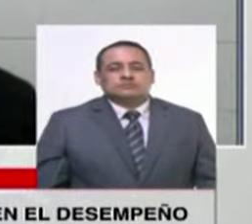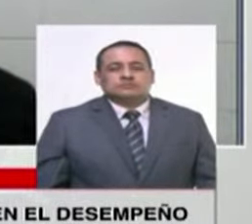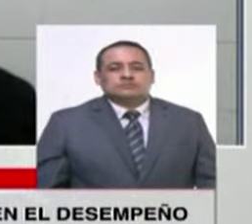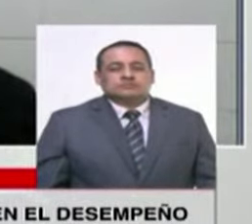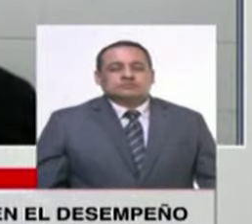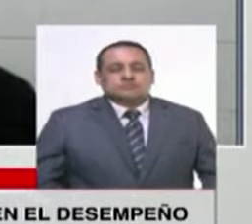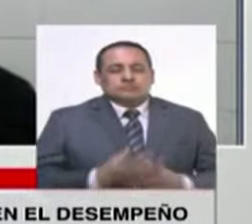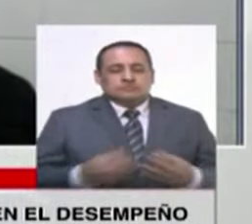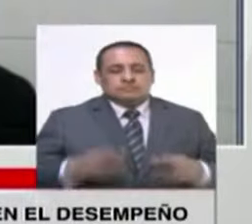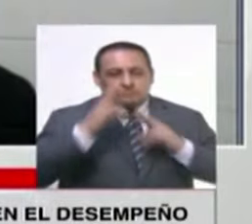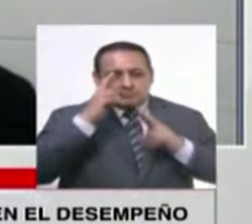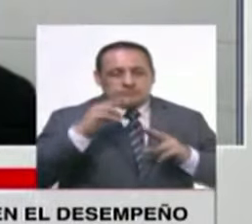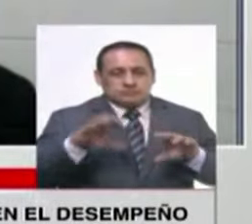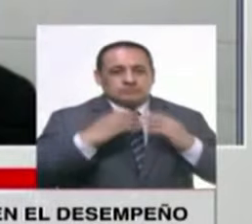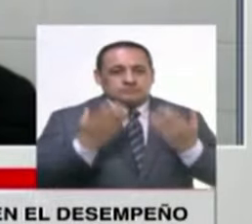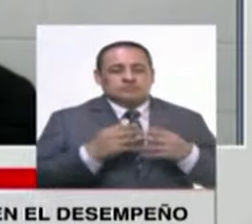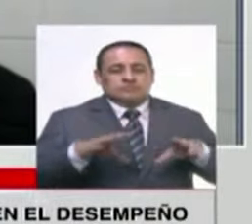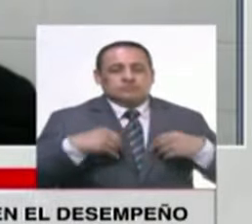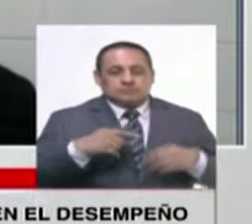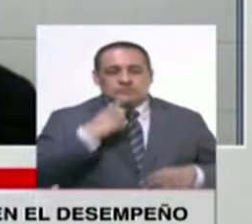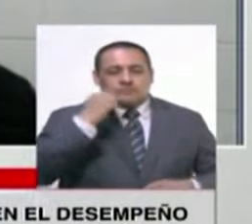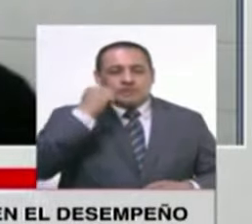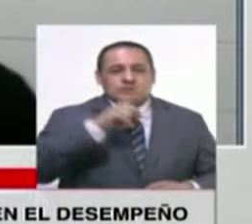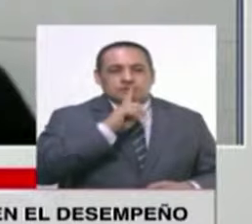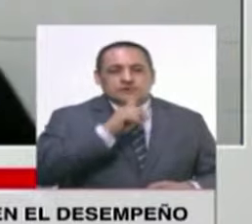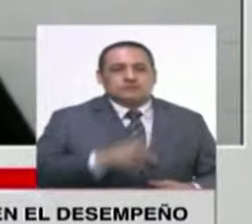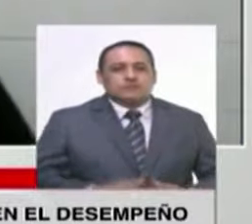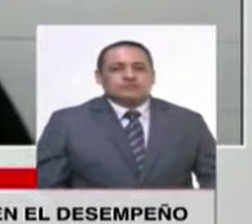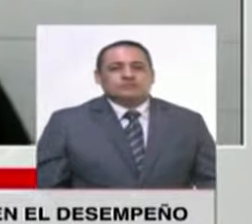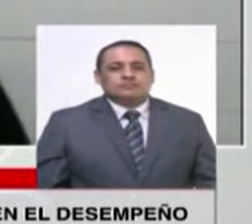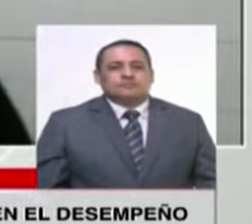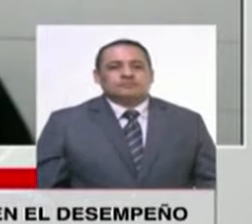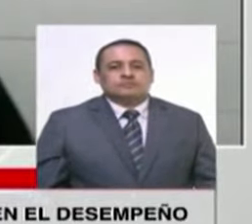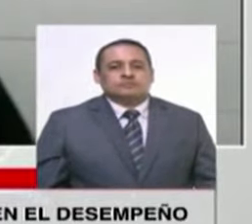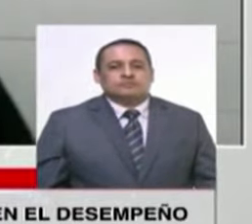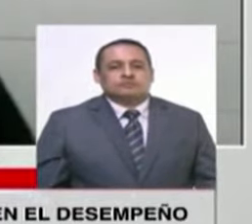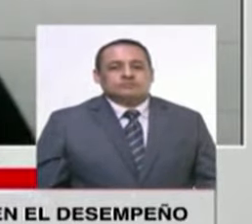Con todo respeto, señor congresista, me acojo al derecho del silencio.